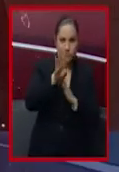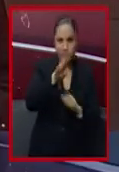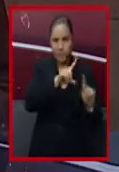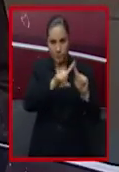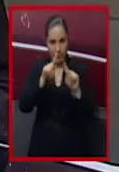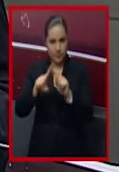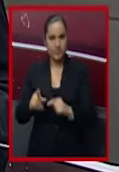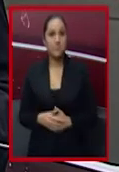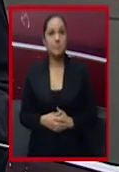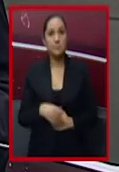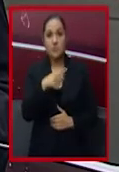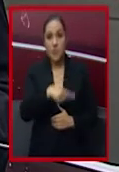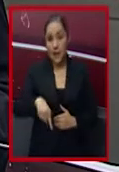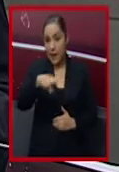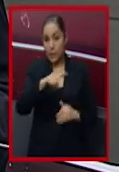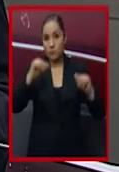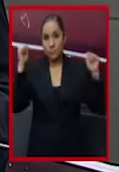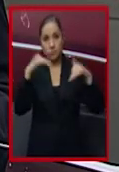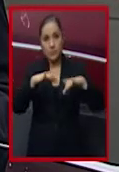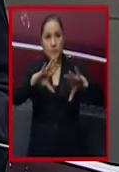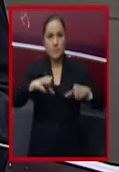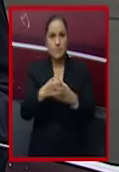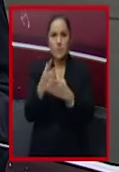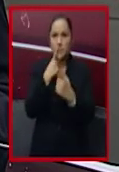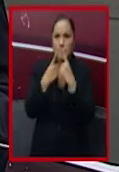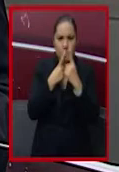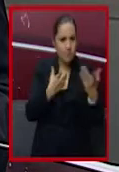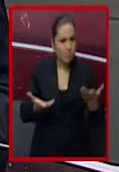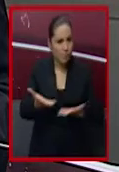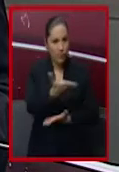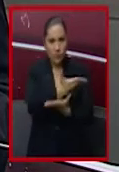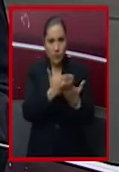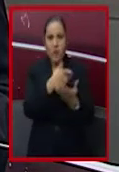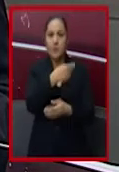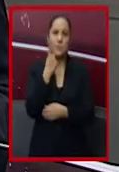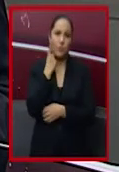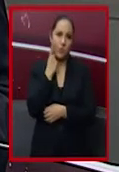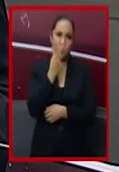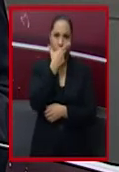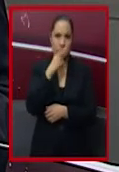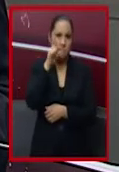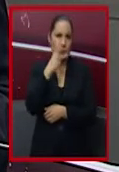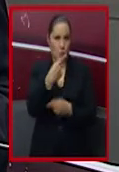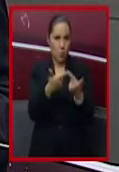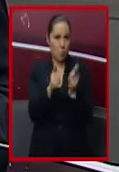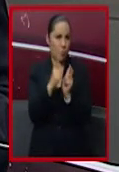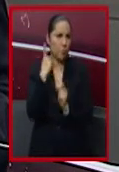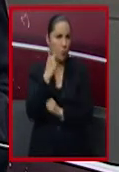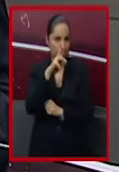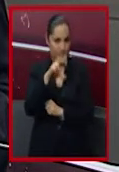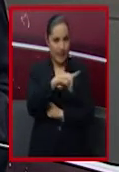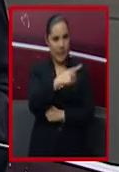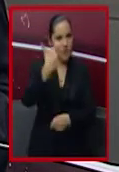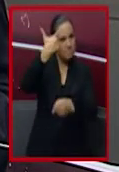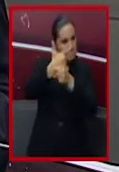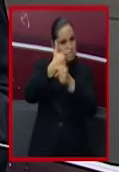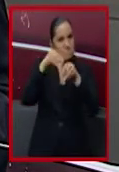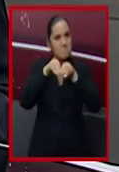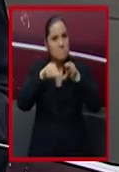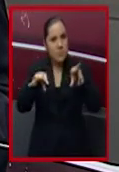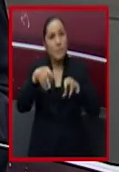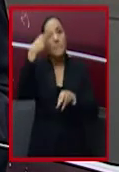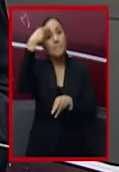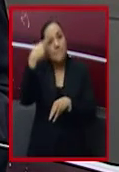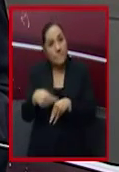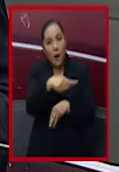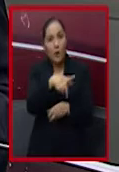Y luego de concluir los trabajos de su reunión plenaria, diputadas y diputados del PRD ofrecieron conferencia de prensa para detallar las acciones